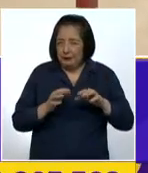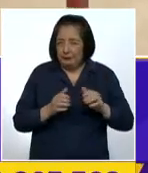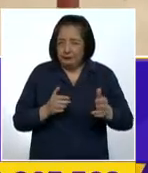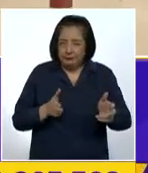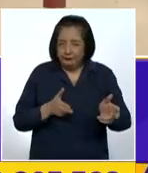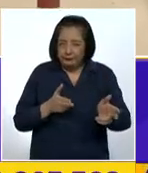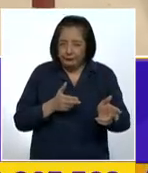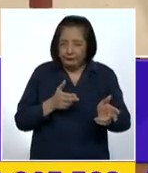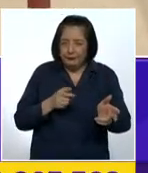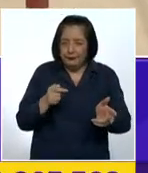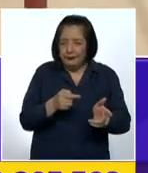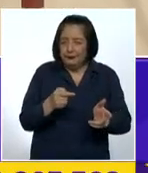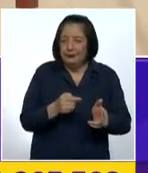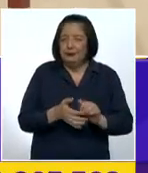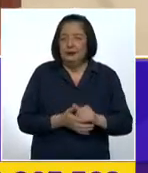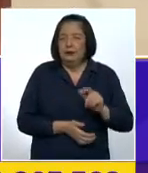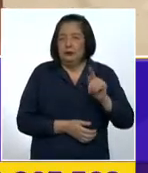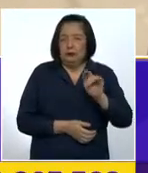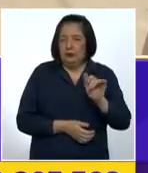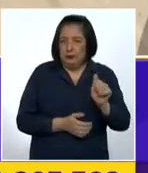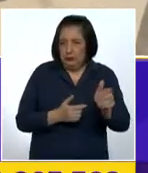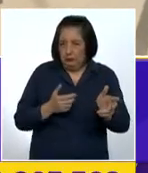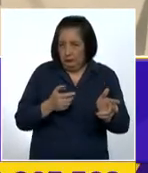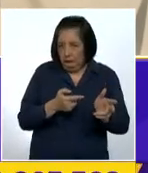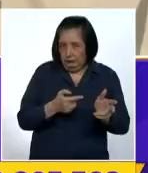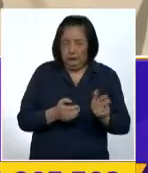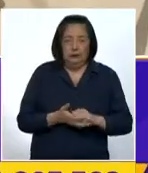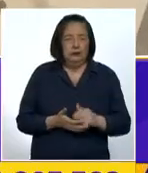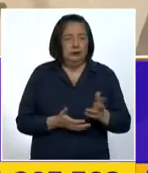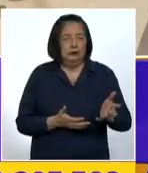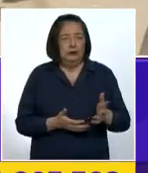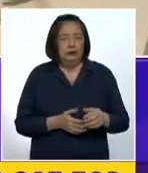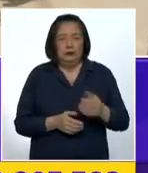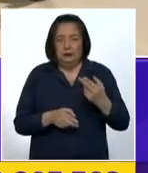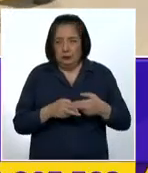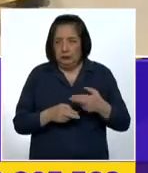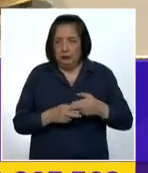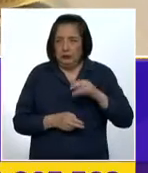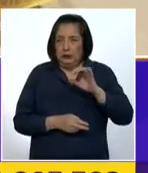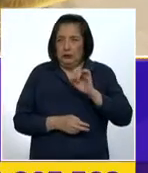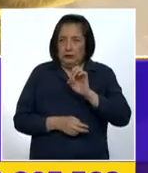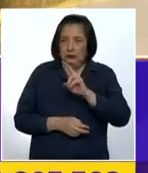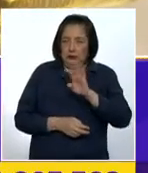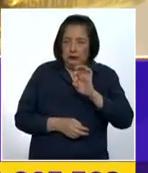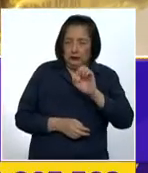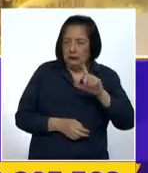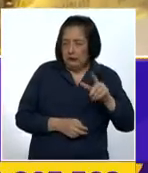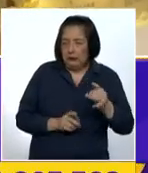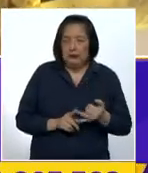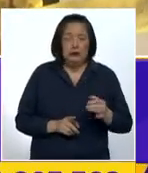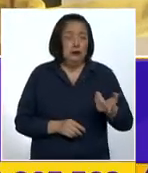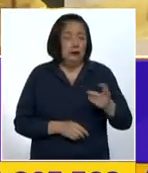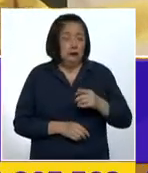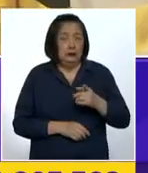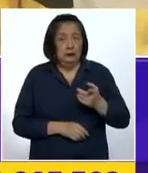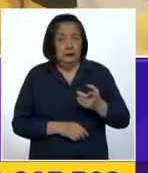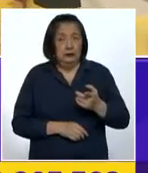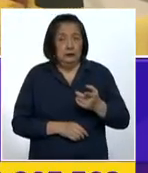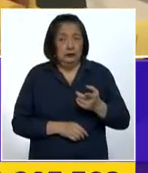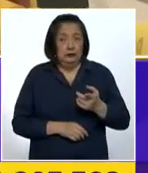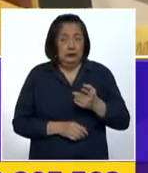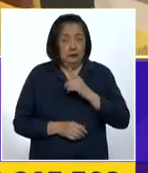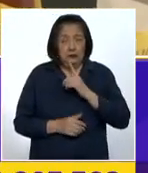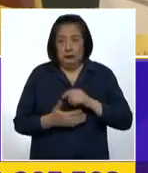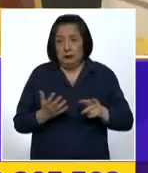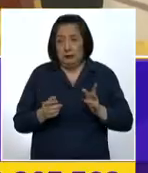familia de alias La Tota, estamos hablando de Israel San Román Doroteo, quien era el, al